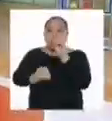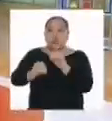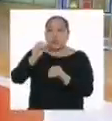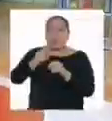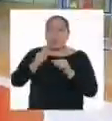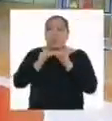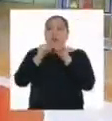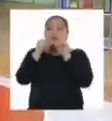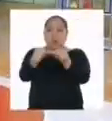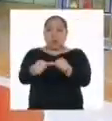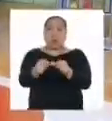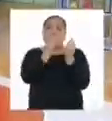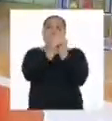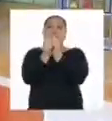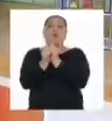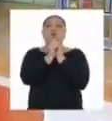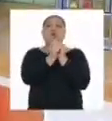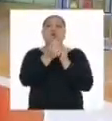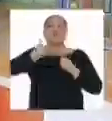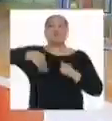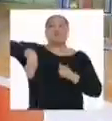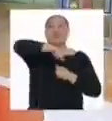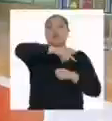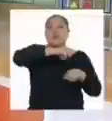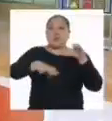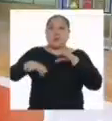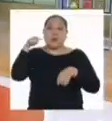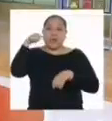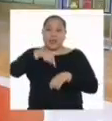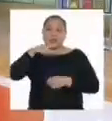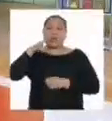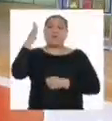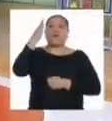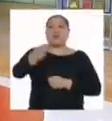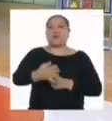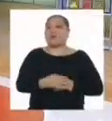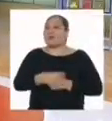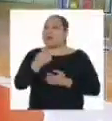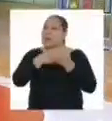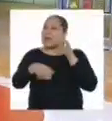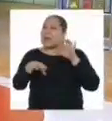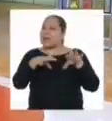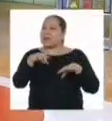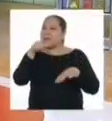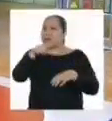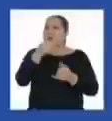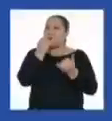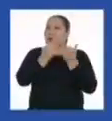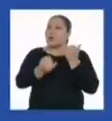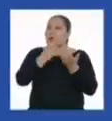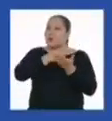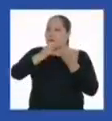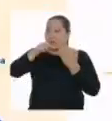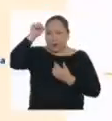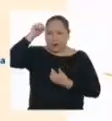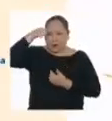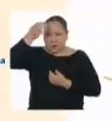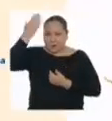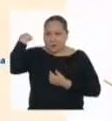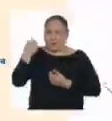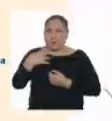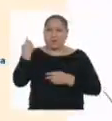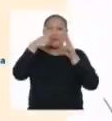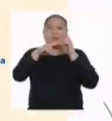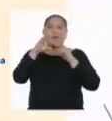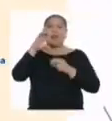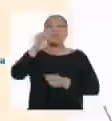Juntos, nuestras acciones son nuestro futuro. Ahora podemos hablar sobre lo que hicimos en el último programa. ¿Lo recuerdan? Vimos